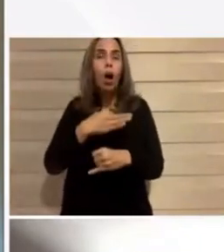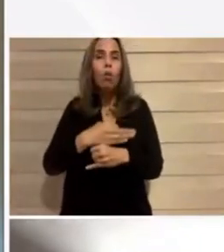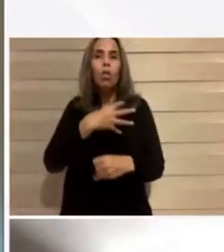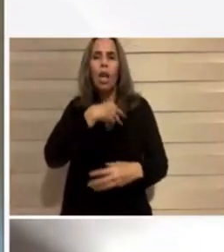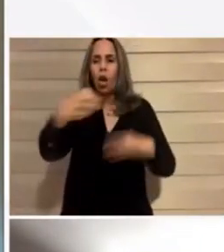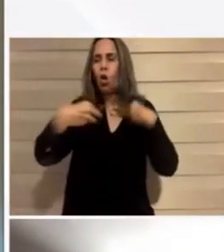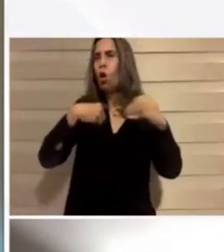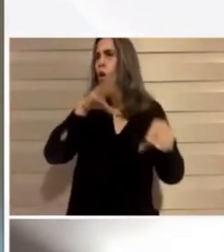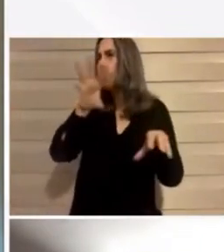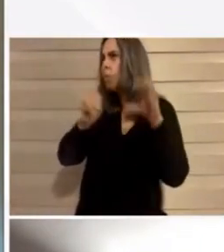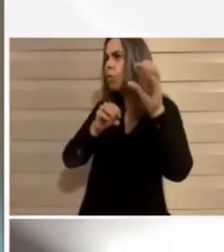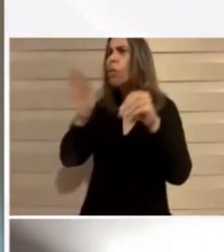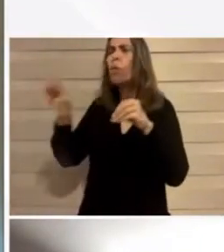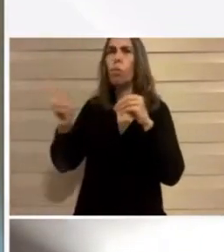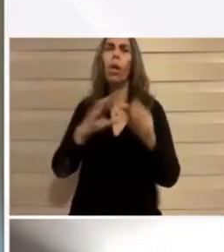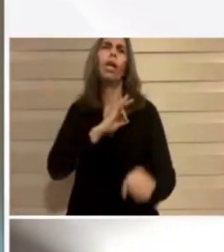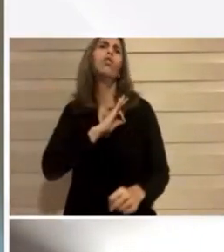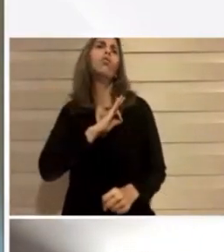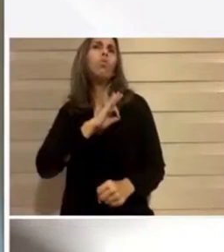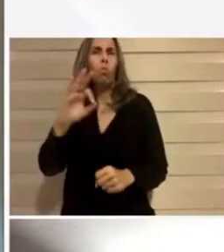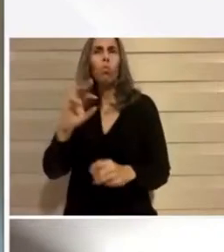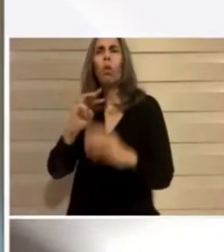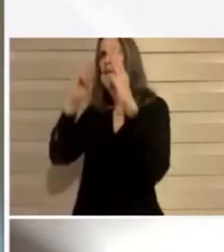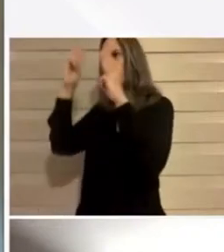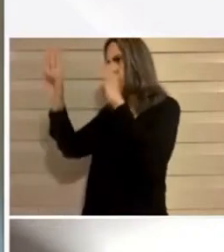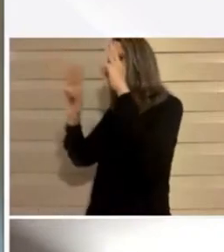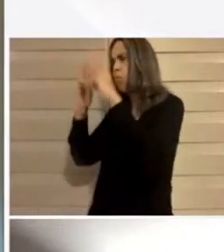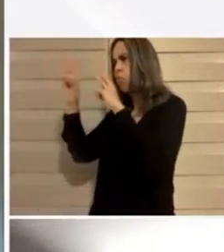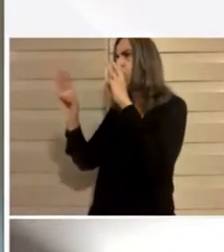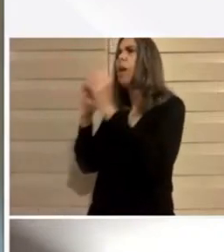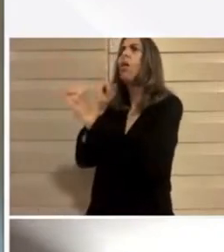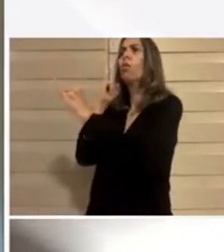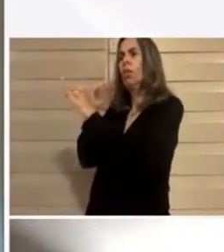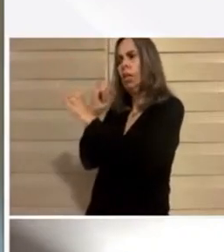oportunidad de realizar visitas virtuales y disfrutar de las mismas.